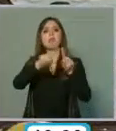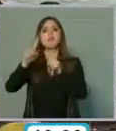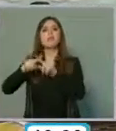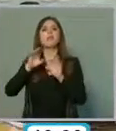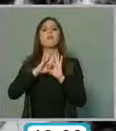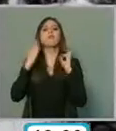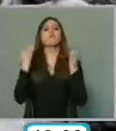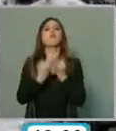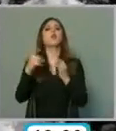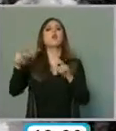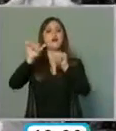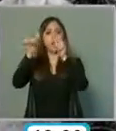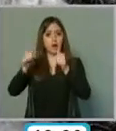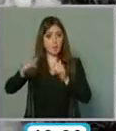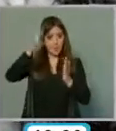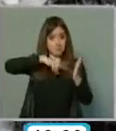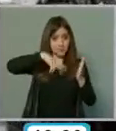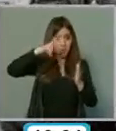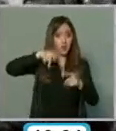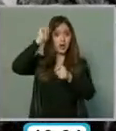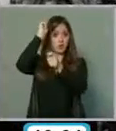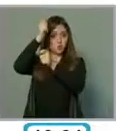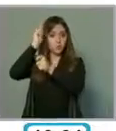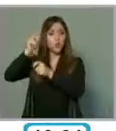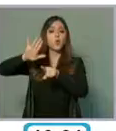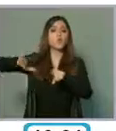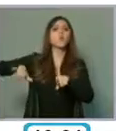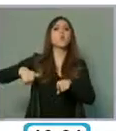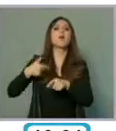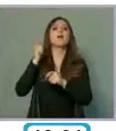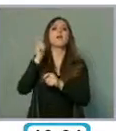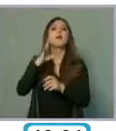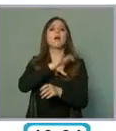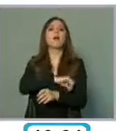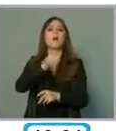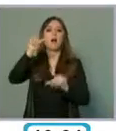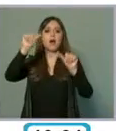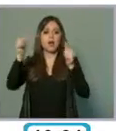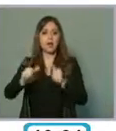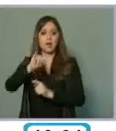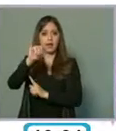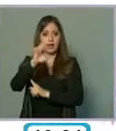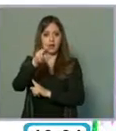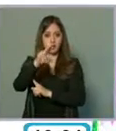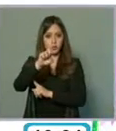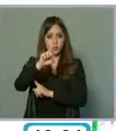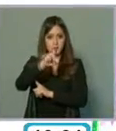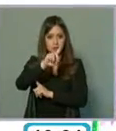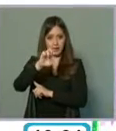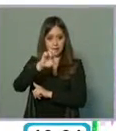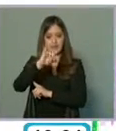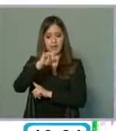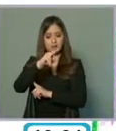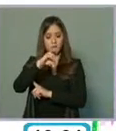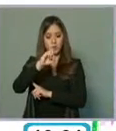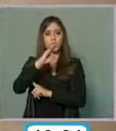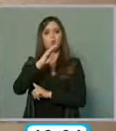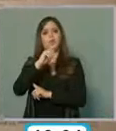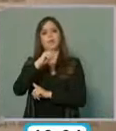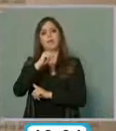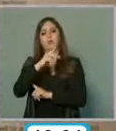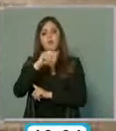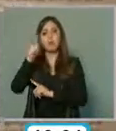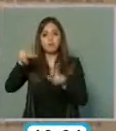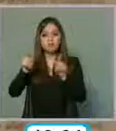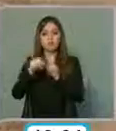producción artística. Pintor, escultor, coleccionista de arte, José de Jesús Benjamín Buenaventura Reyes Ferreira, mejor conocido